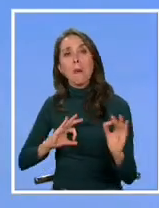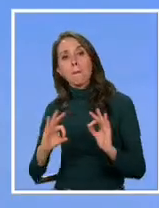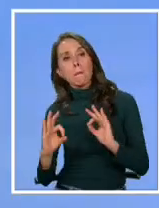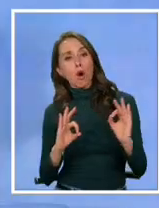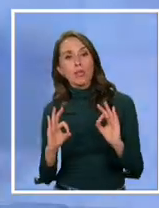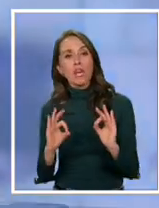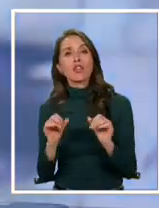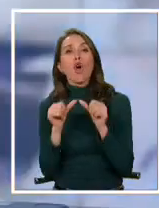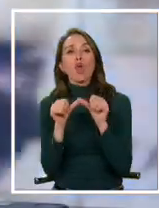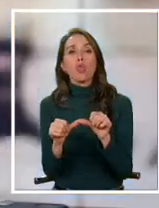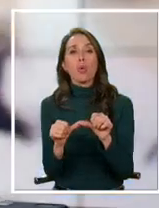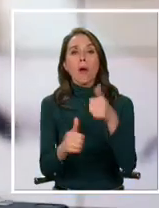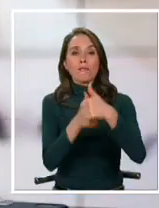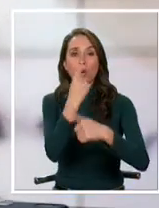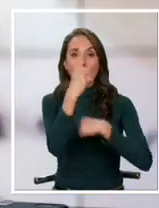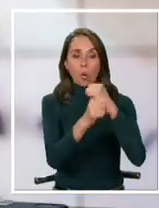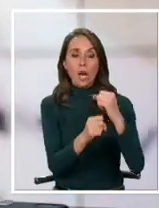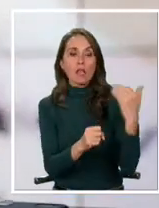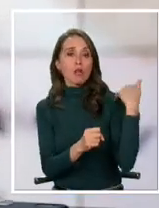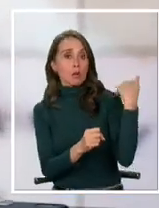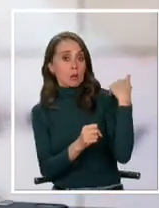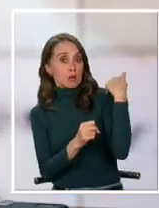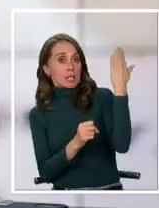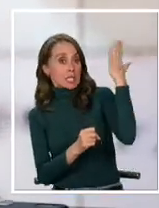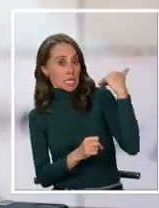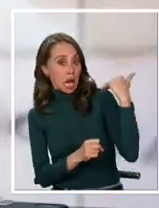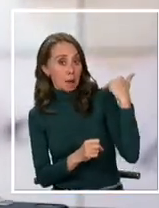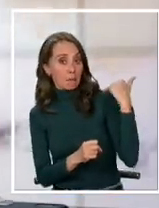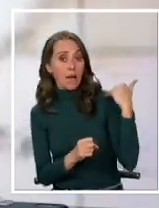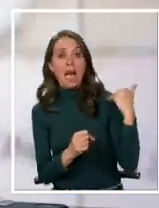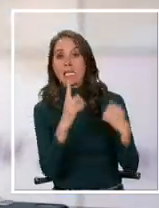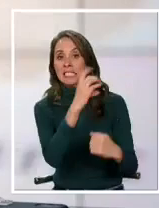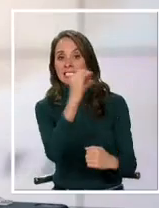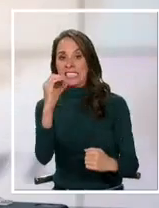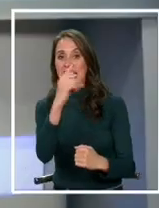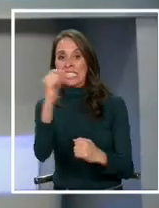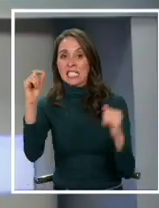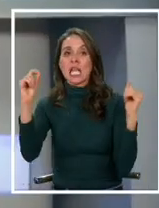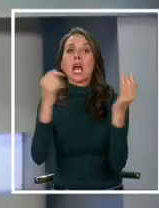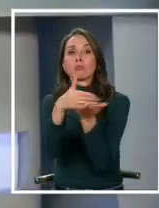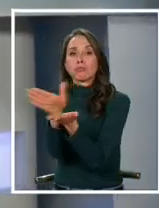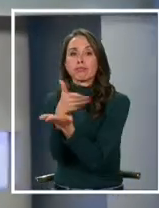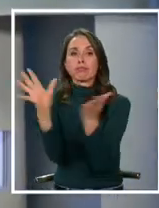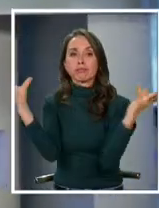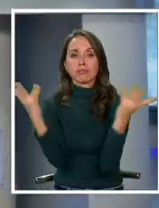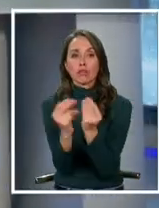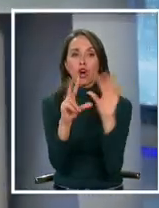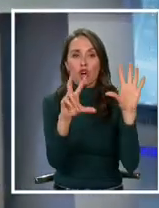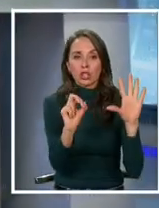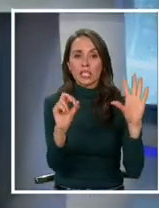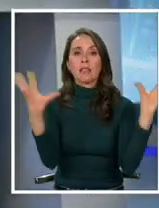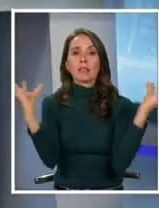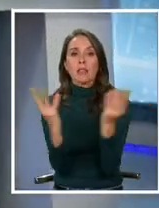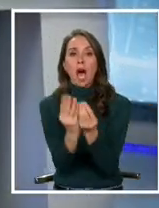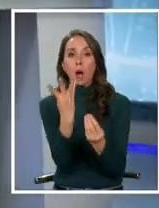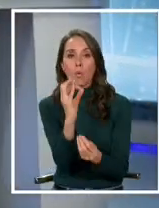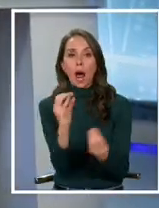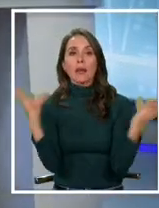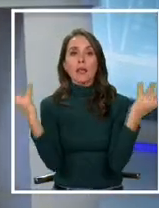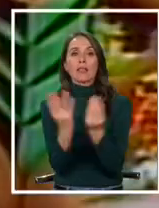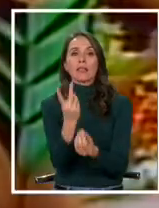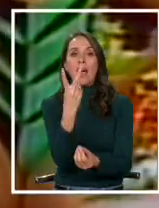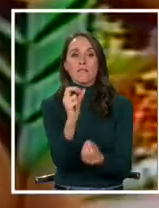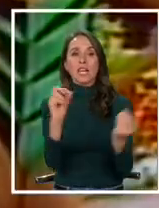el concurso duraba un año desde que te llamaban llamaban a 100 de las 100 que daban 80 de las 80 40 de las 40 quedaban 20 de las